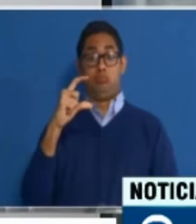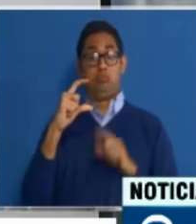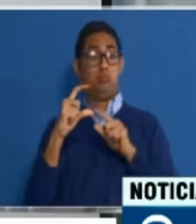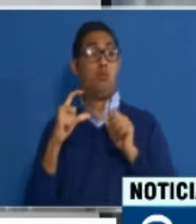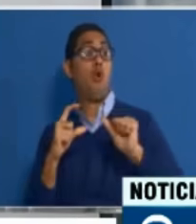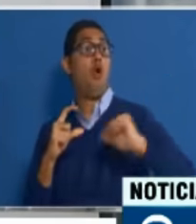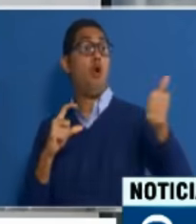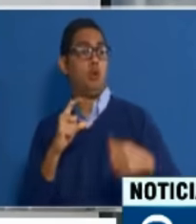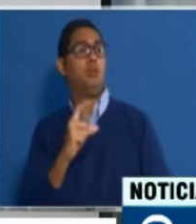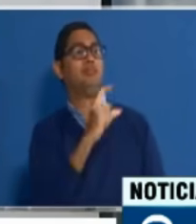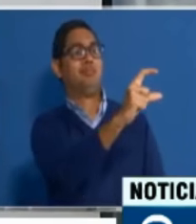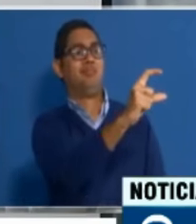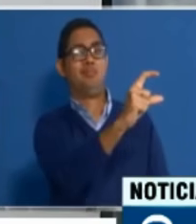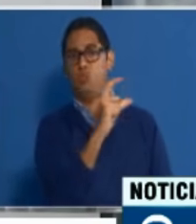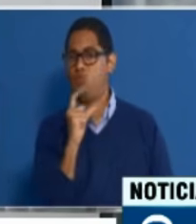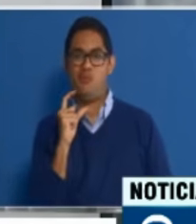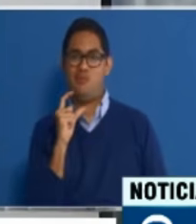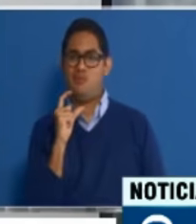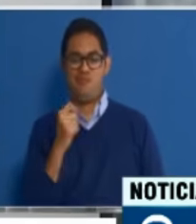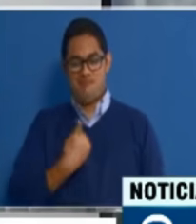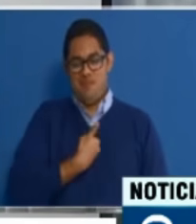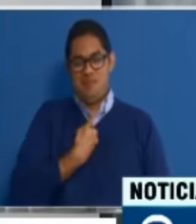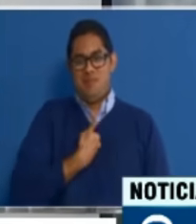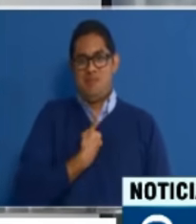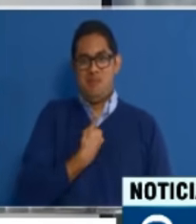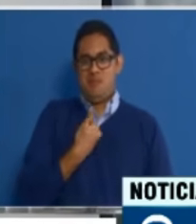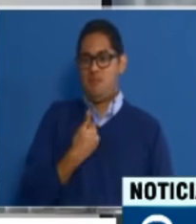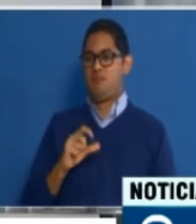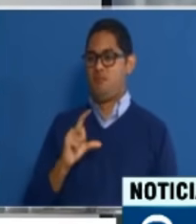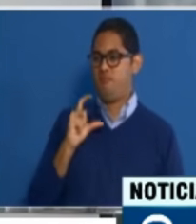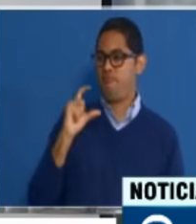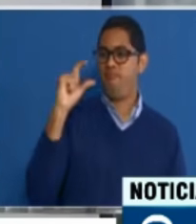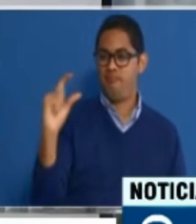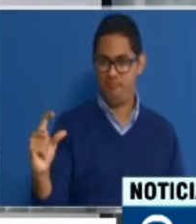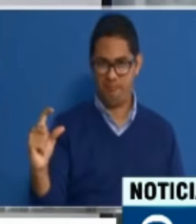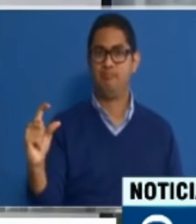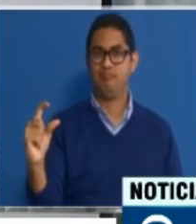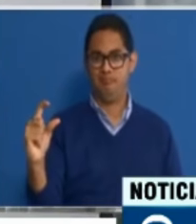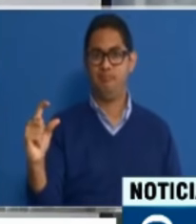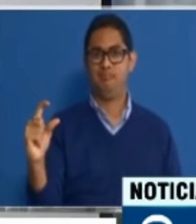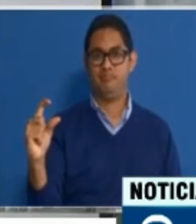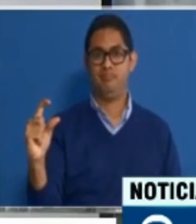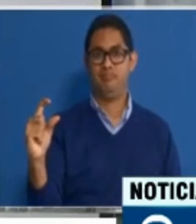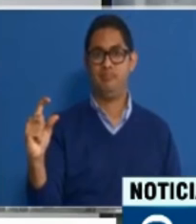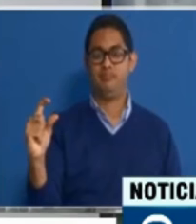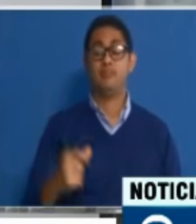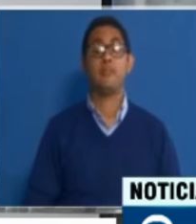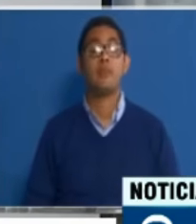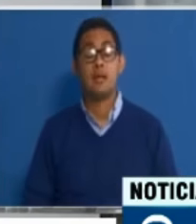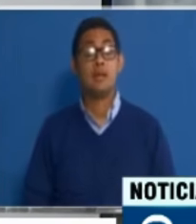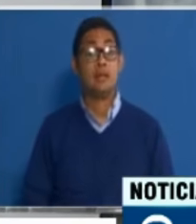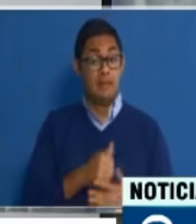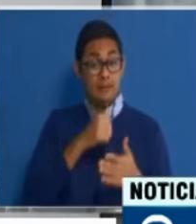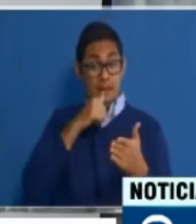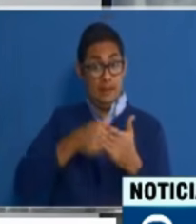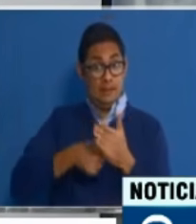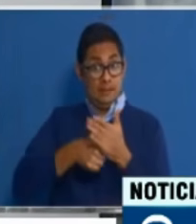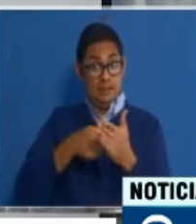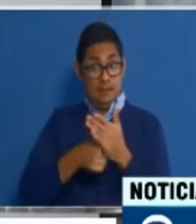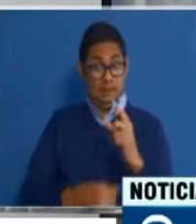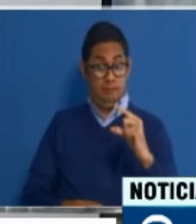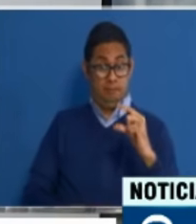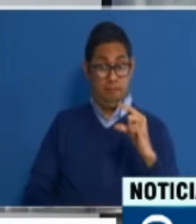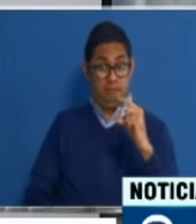Debes estar presente y entregar tu cédula personalmente. Al utilizar la cédula,